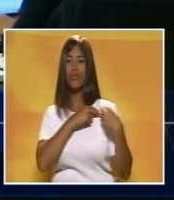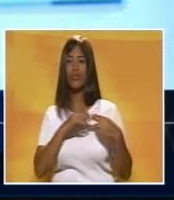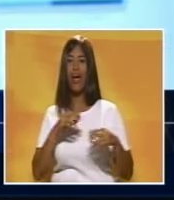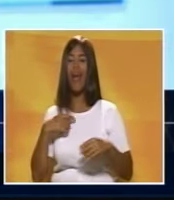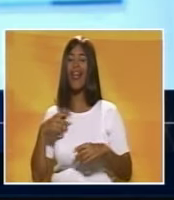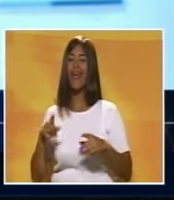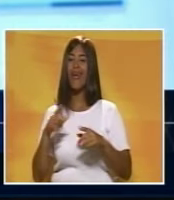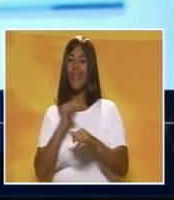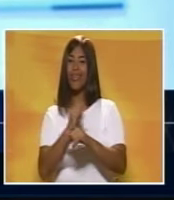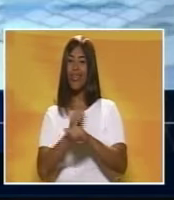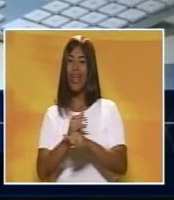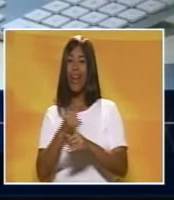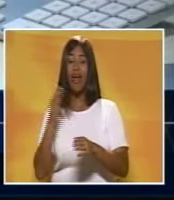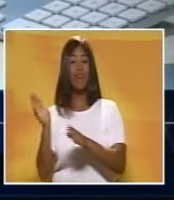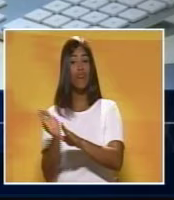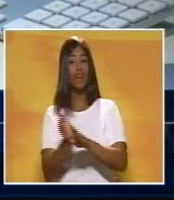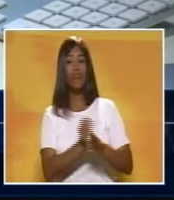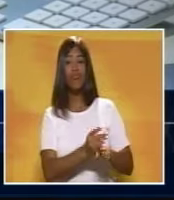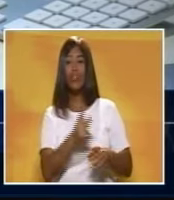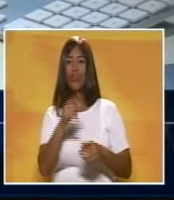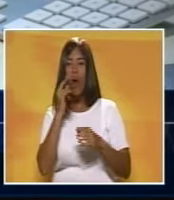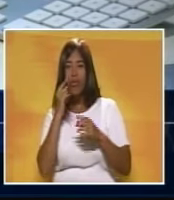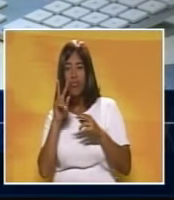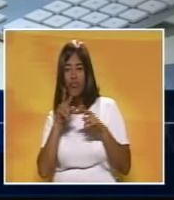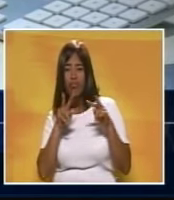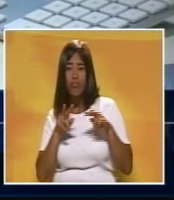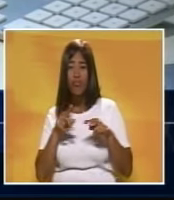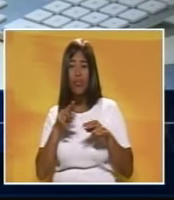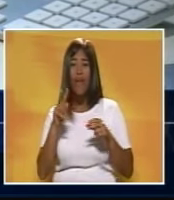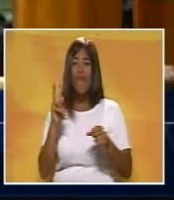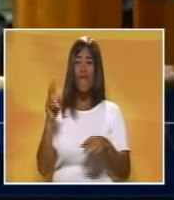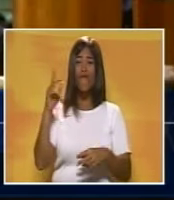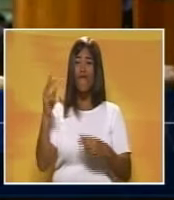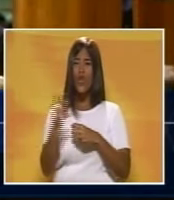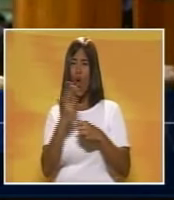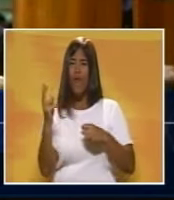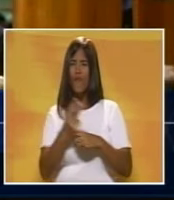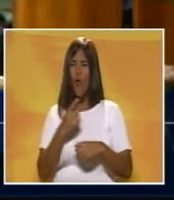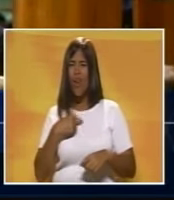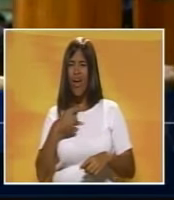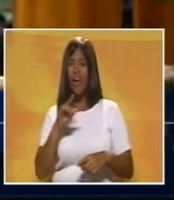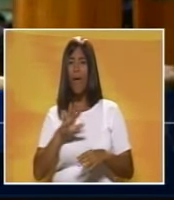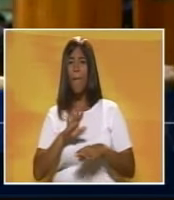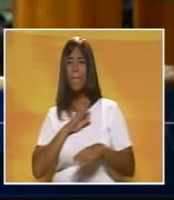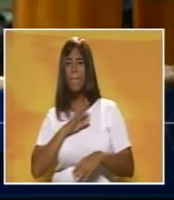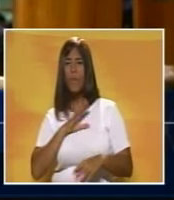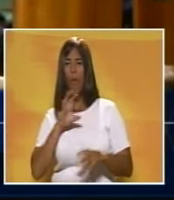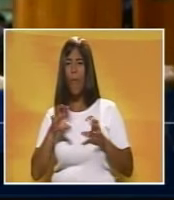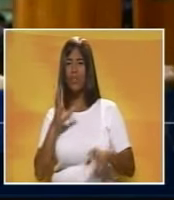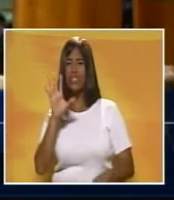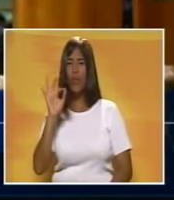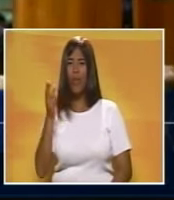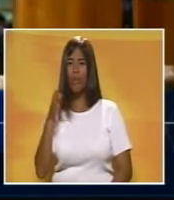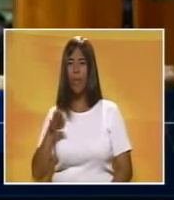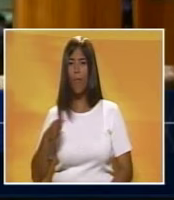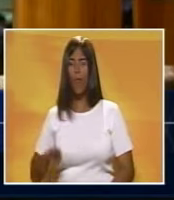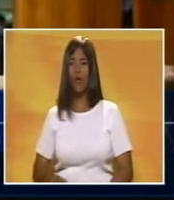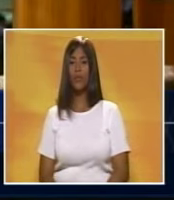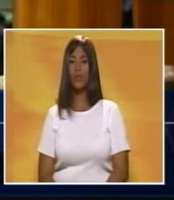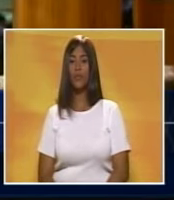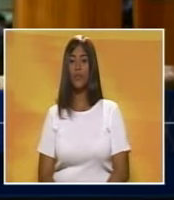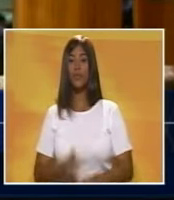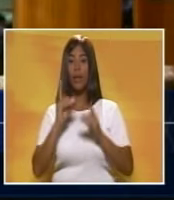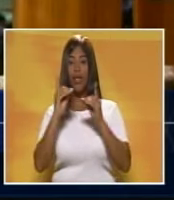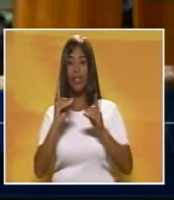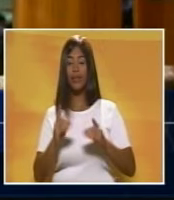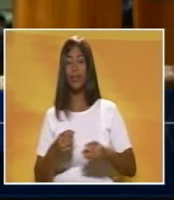contenidos extremadamente violentos, una medida que responde al reciente ataque supremacista en Nueva Zelanda con 50 muertos. La